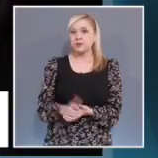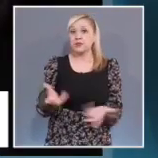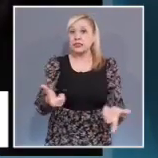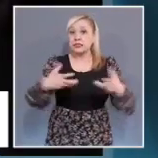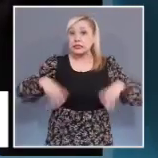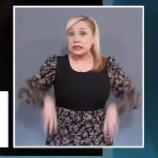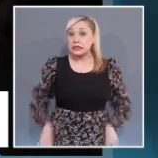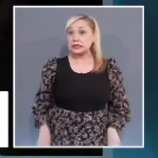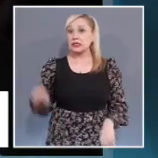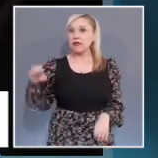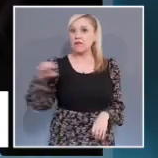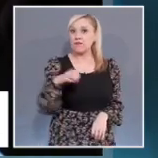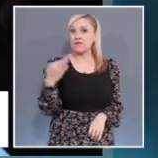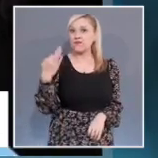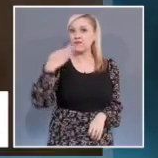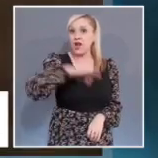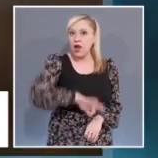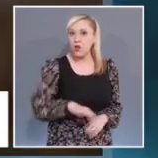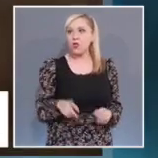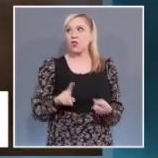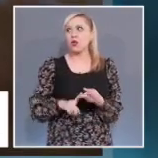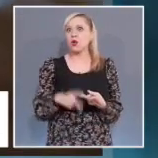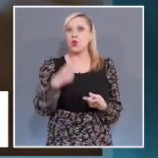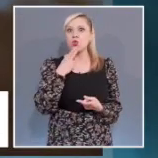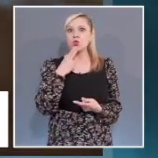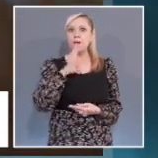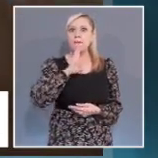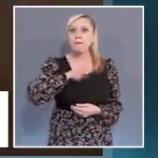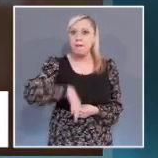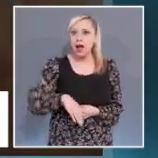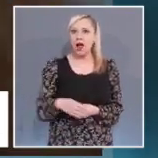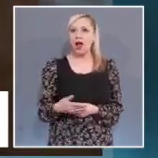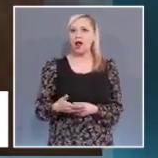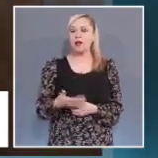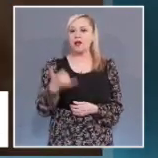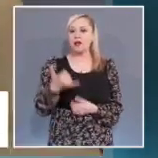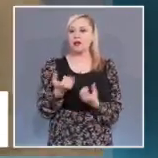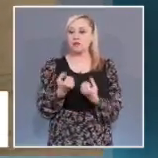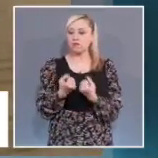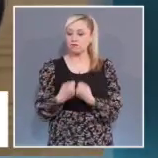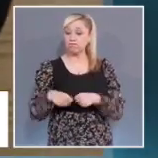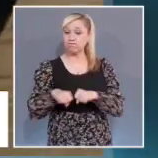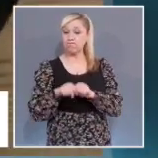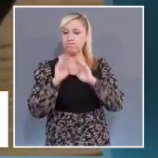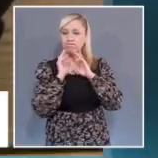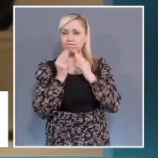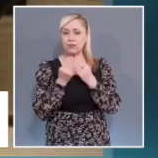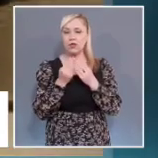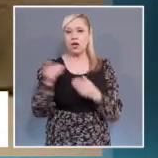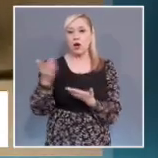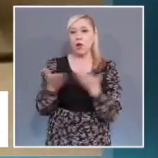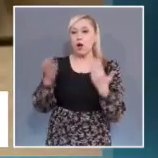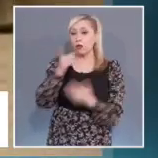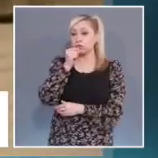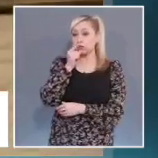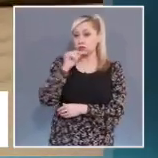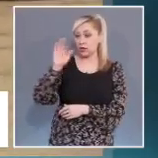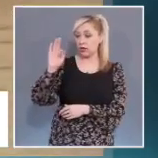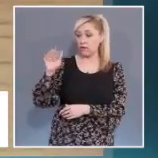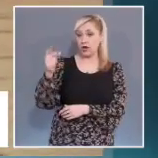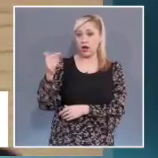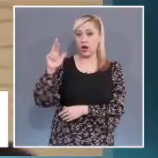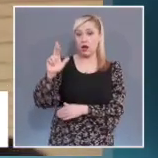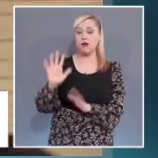de atribuciones y facultades, así como asociación delictuosa, la Fiscalía General de la República abrió una carpeta